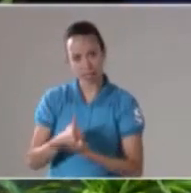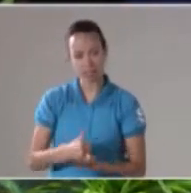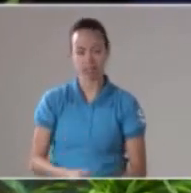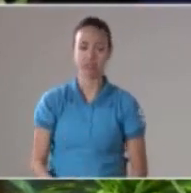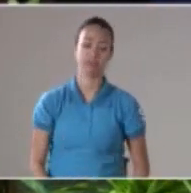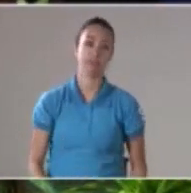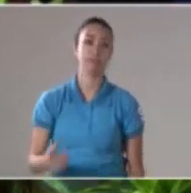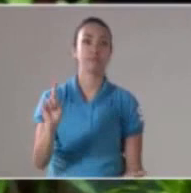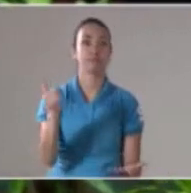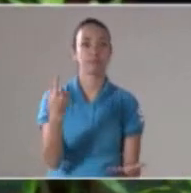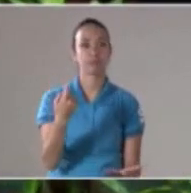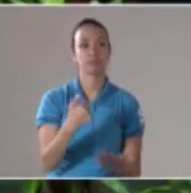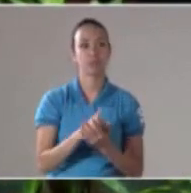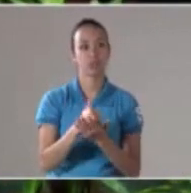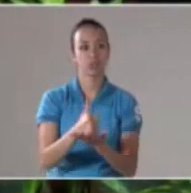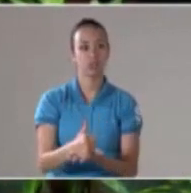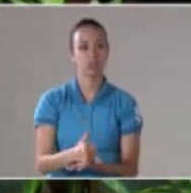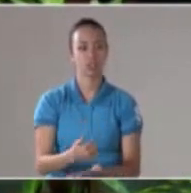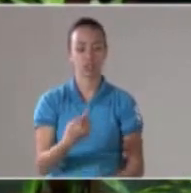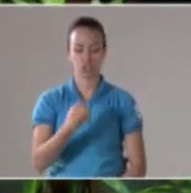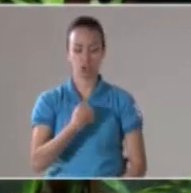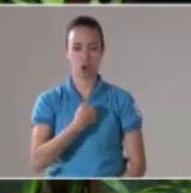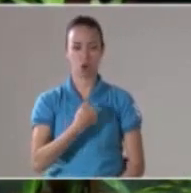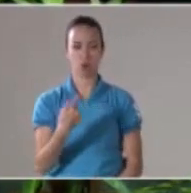¿quién lo ayudó?